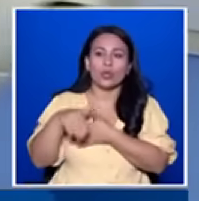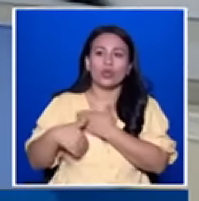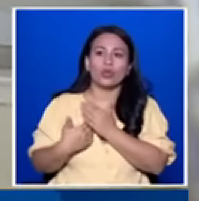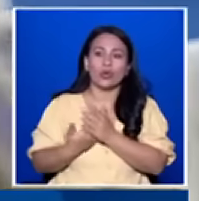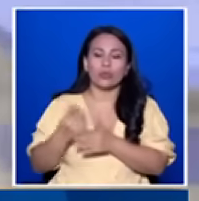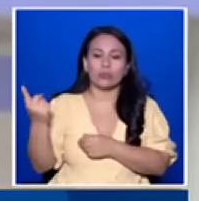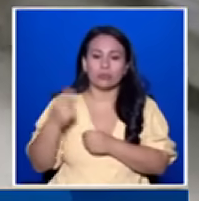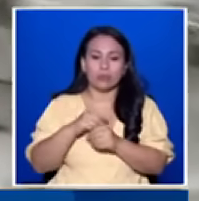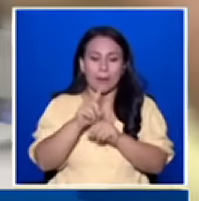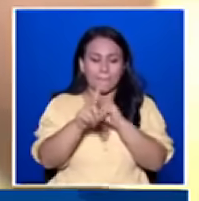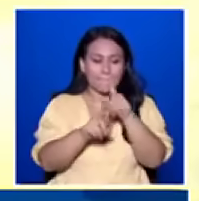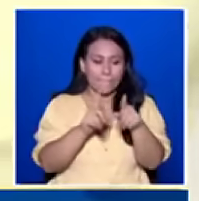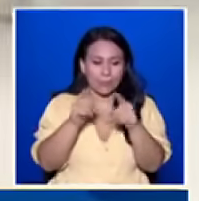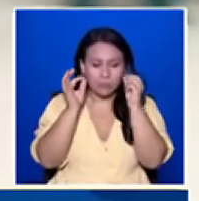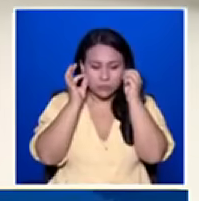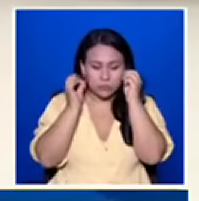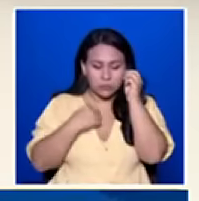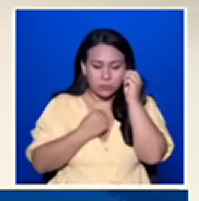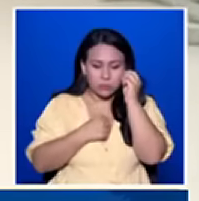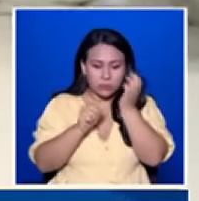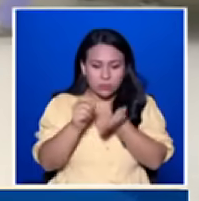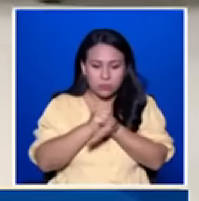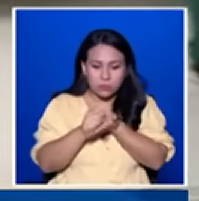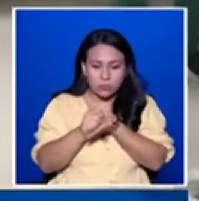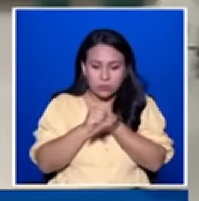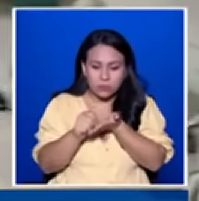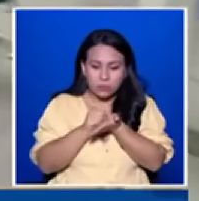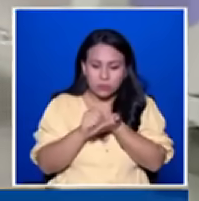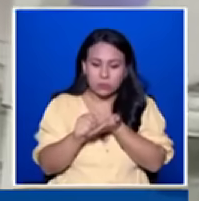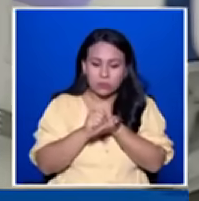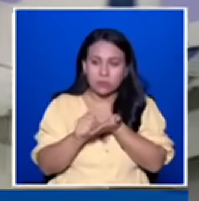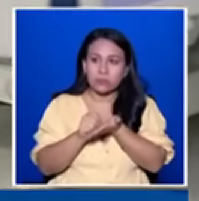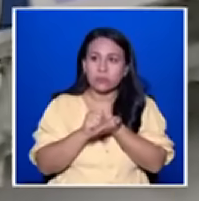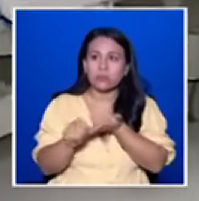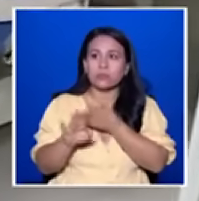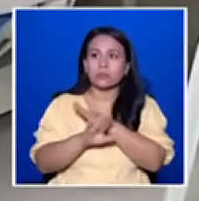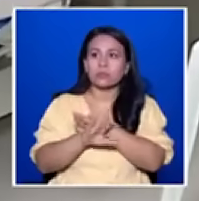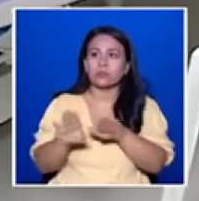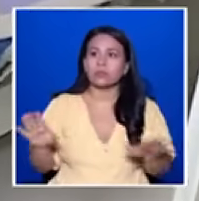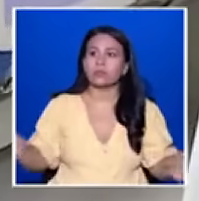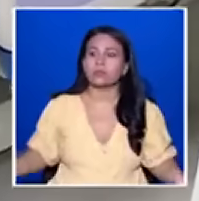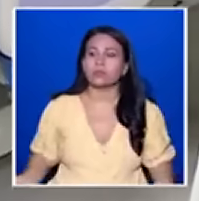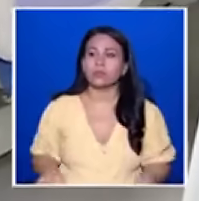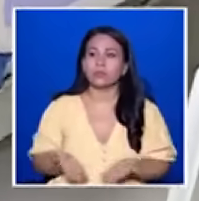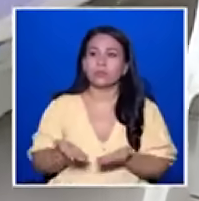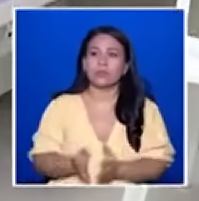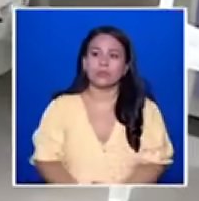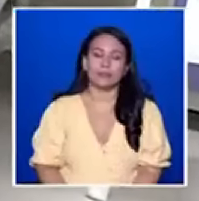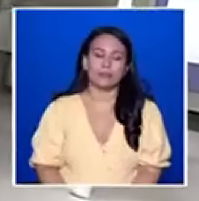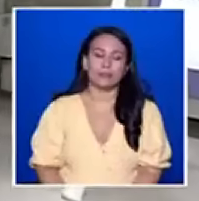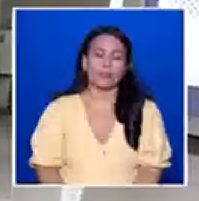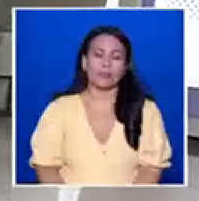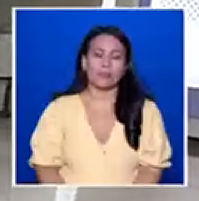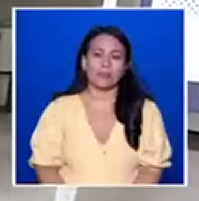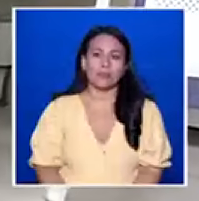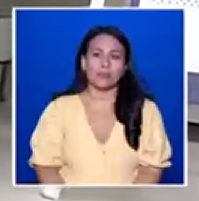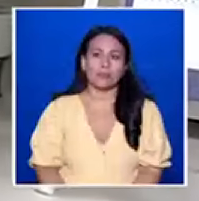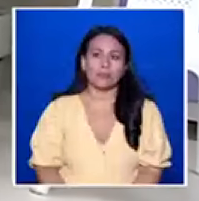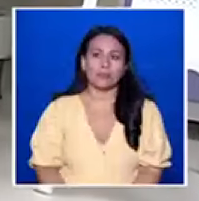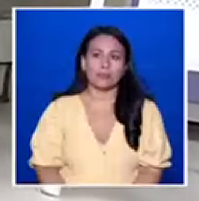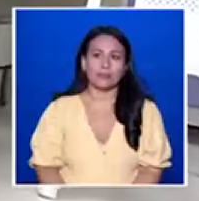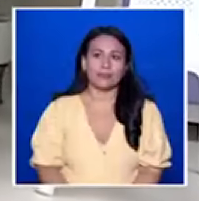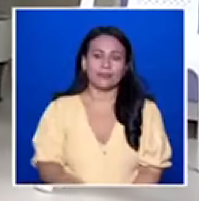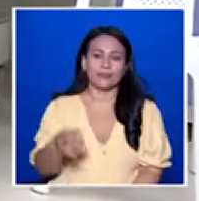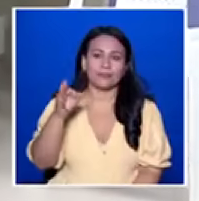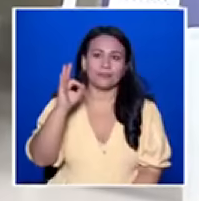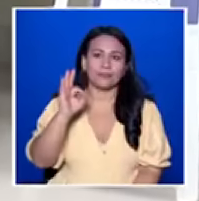va a triar, depende del tipo de nivel de emergencia que tengan, y ahí se los va a atender para que puedan tener una mejor confort de salud. Muy bien, estamos